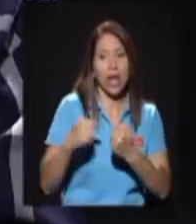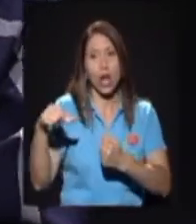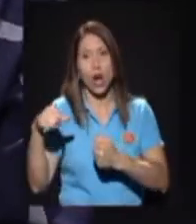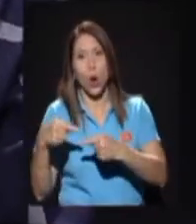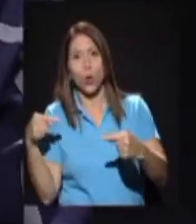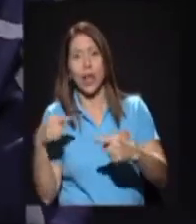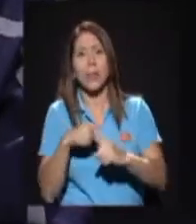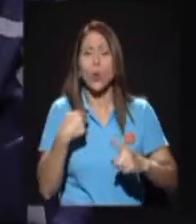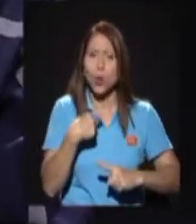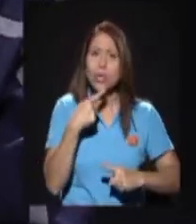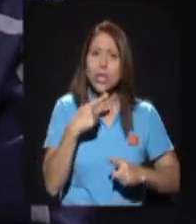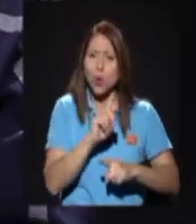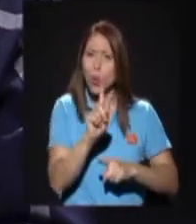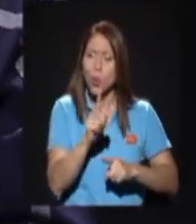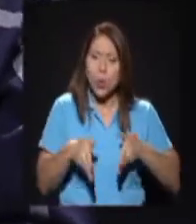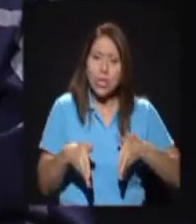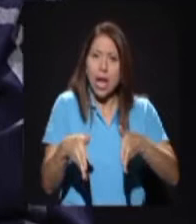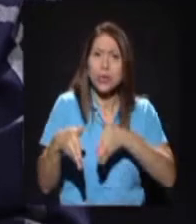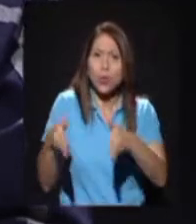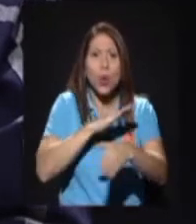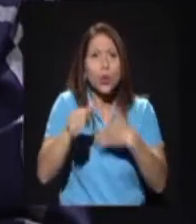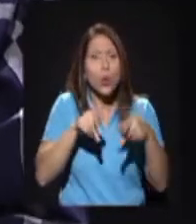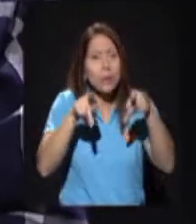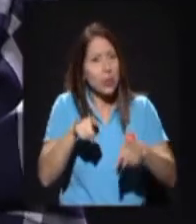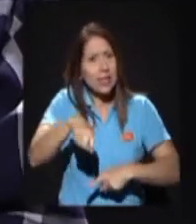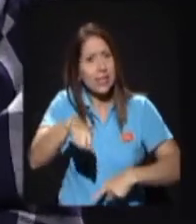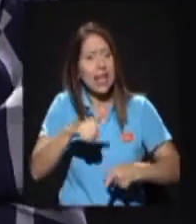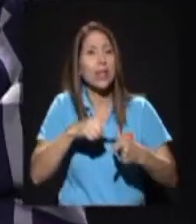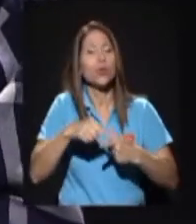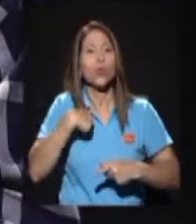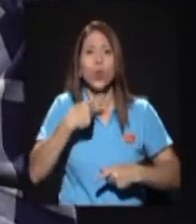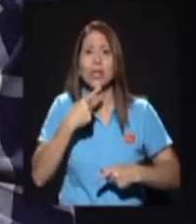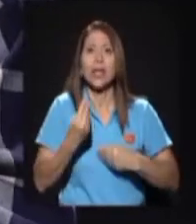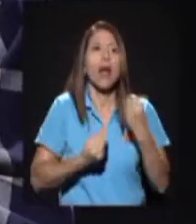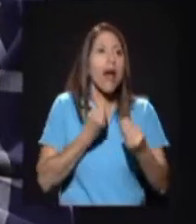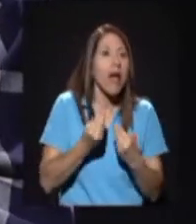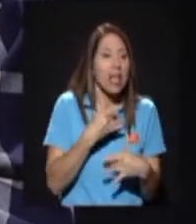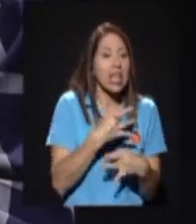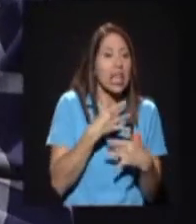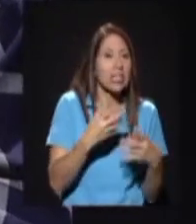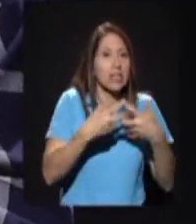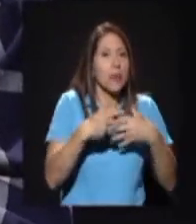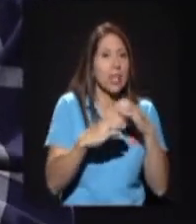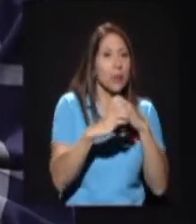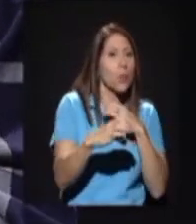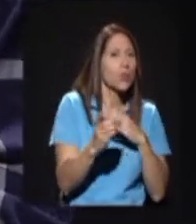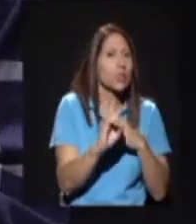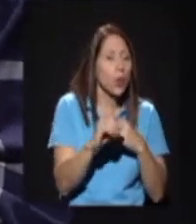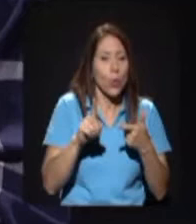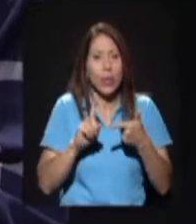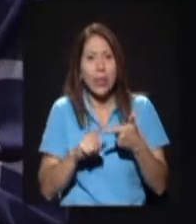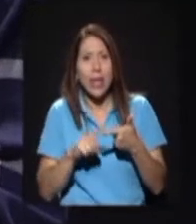todo el mundo necesita. Entonces uno tiene aquí donde otra vez empiezan a surgir los intereses de los buceros, la torpeza